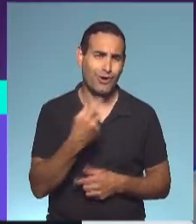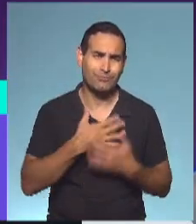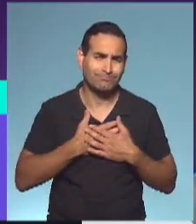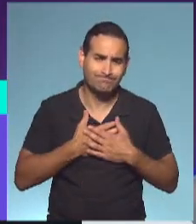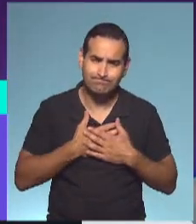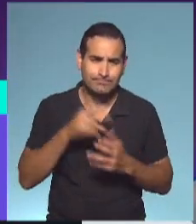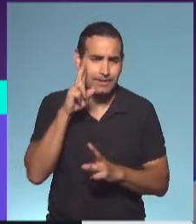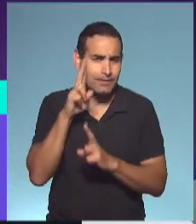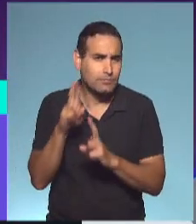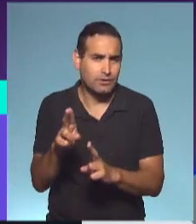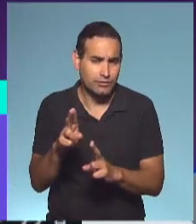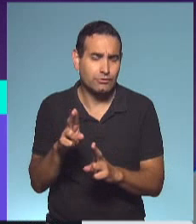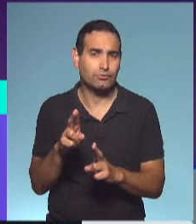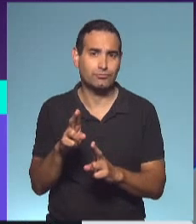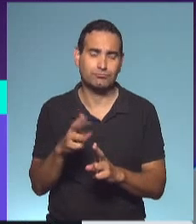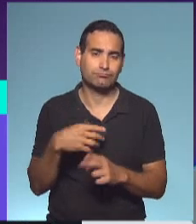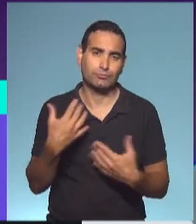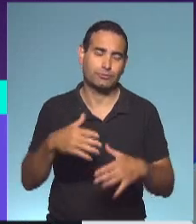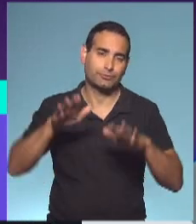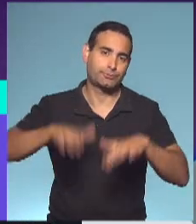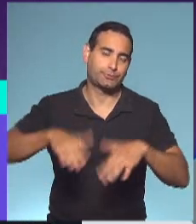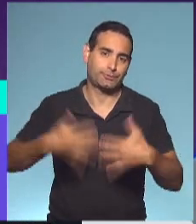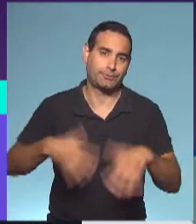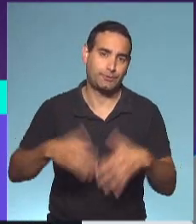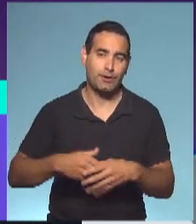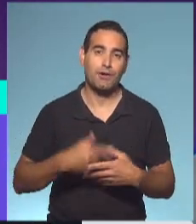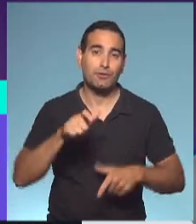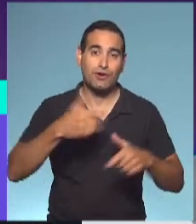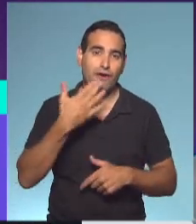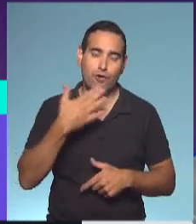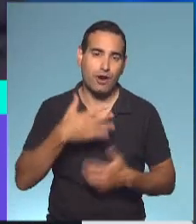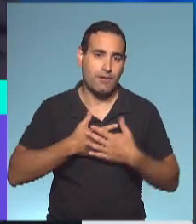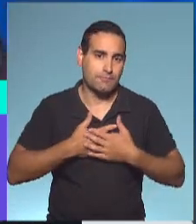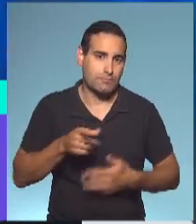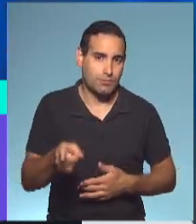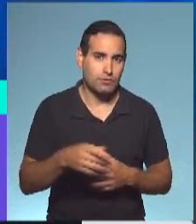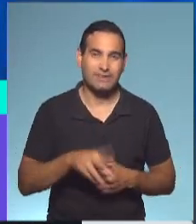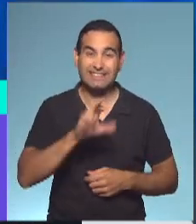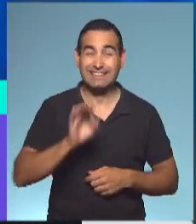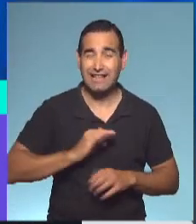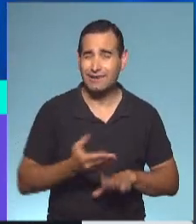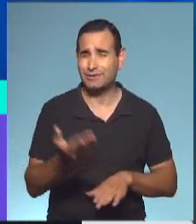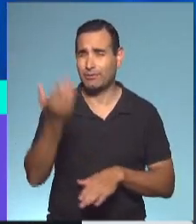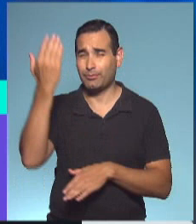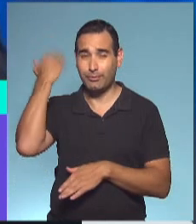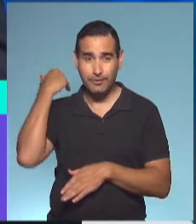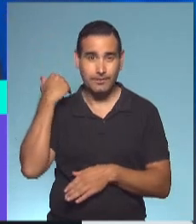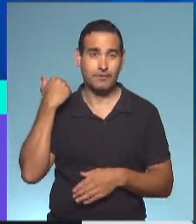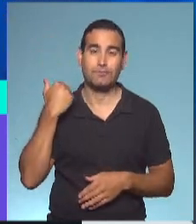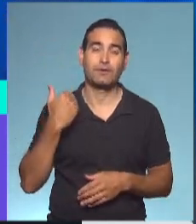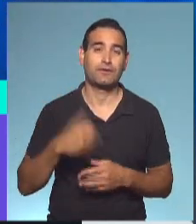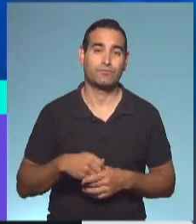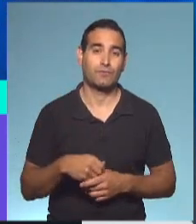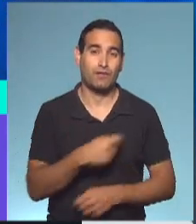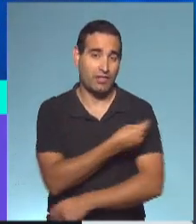respetado en el ambiente del fútbol, ídolo, obviamente, sí, claro, de la gente de Boca. Mirá, si vos te trasladás 30 años atrás, decís que no existían los